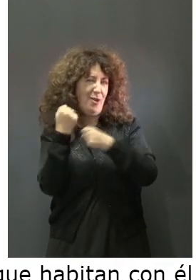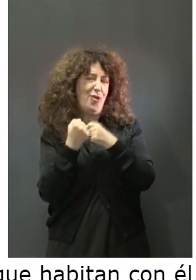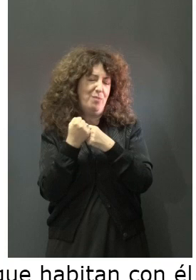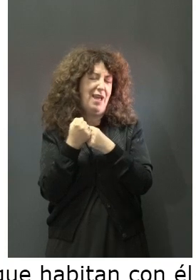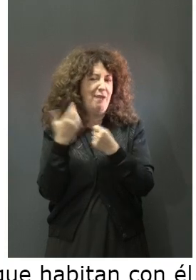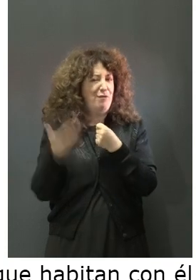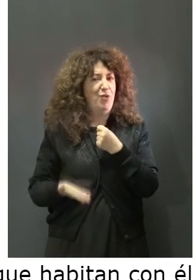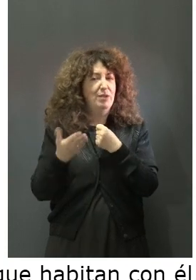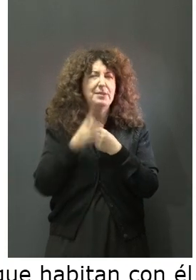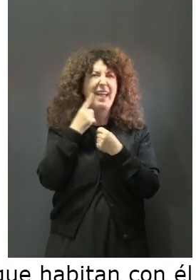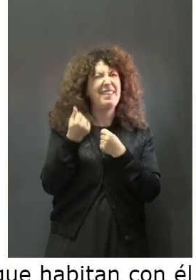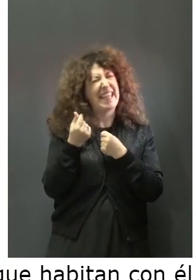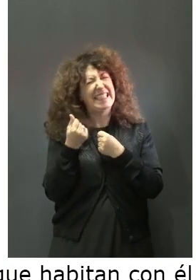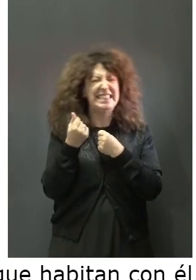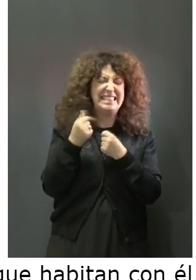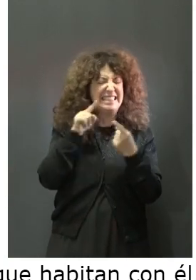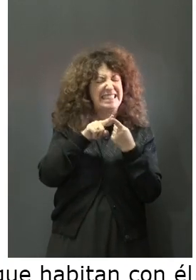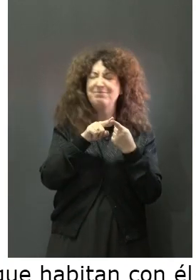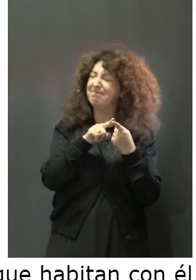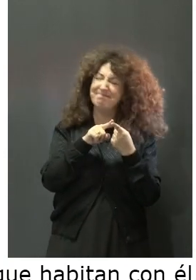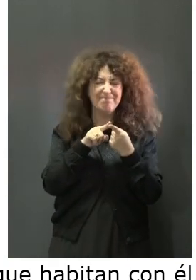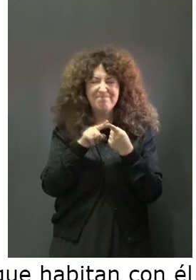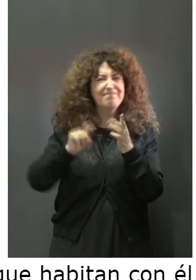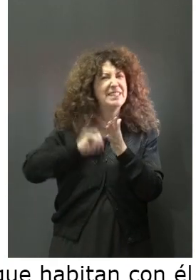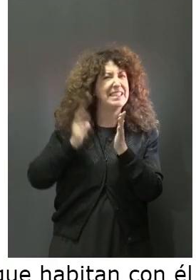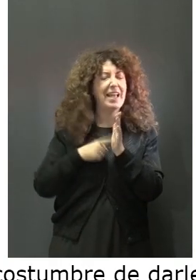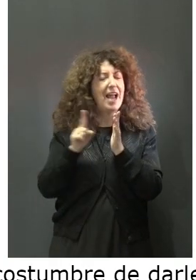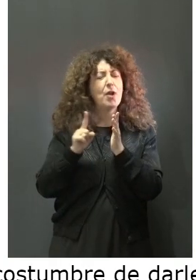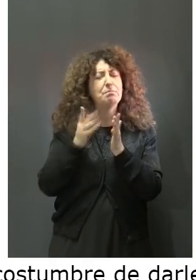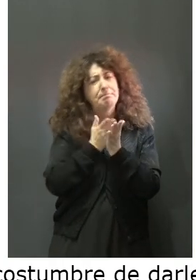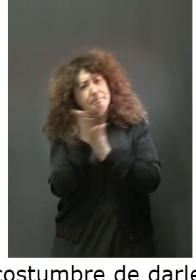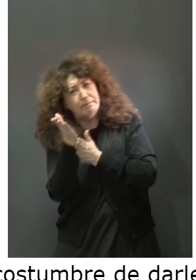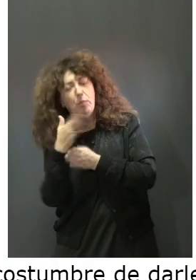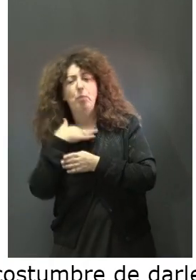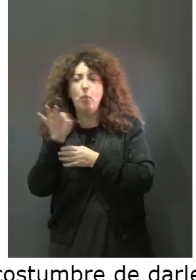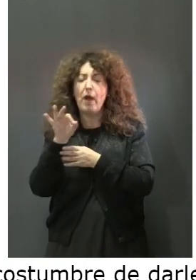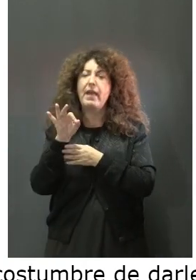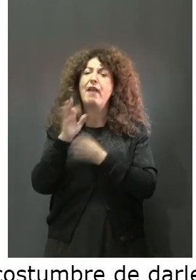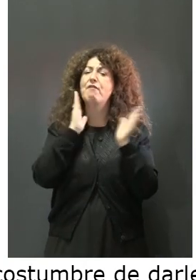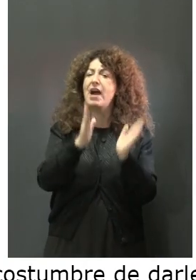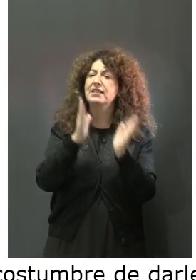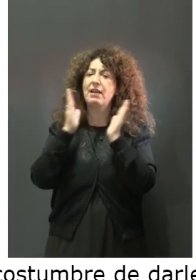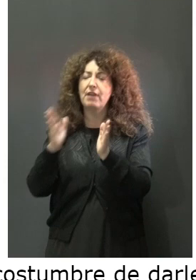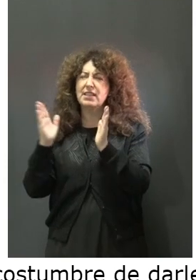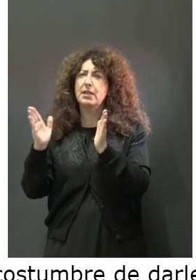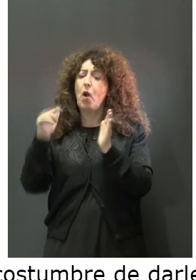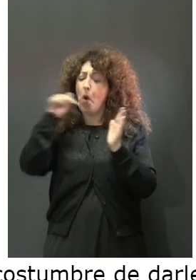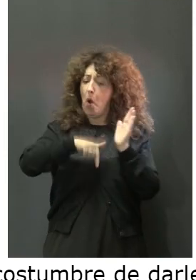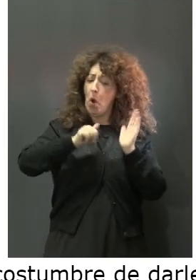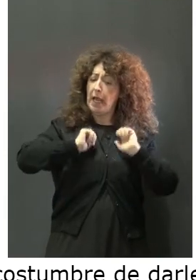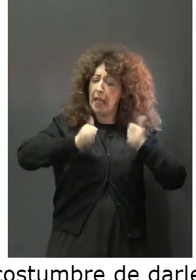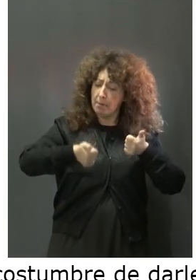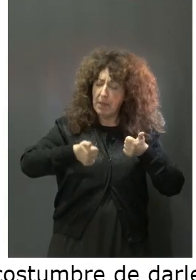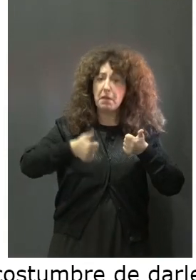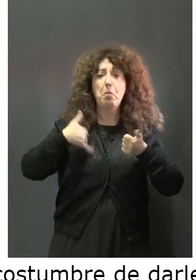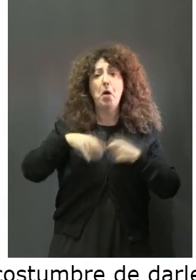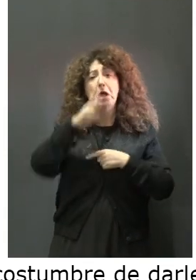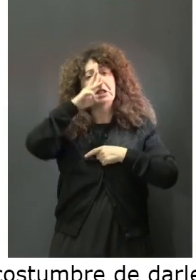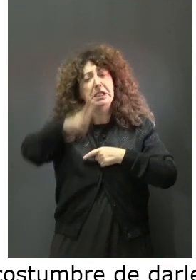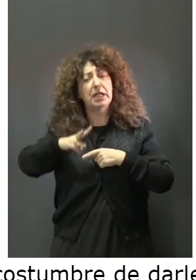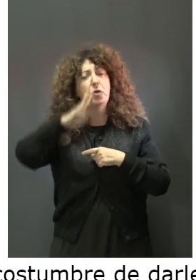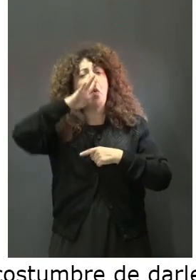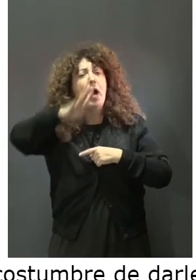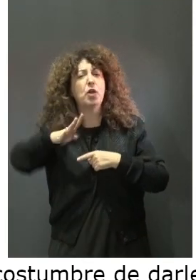dinero suficiente para hacer una determinada actuación integral, pues se puede ir haciendo por fases, de forma que empiezo hoy y a lo mejor en 3, 4 años o